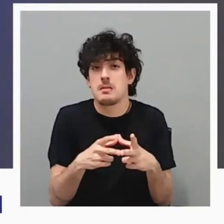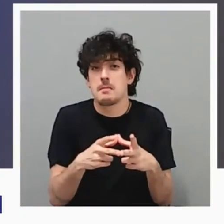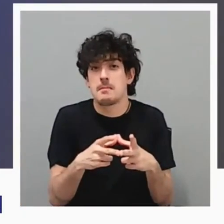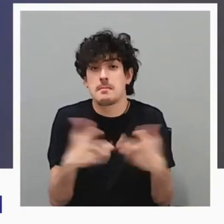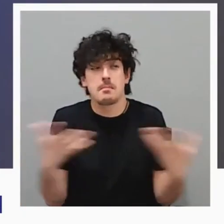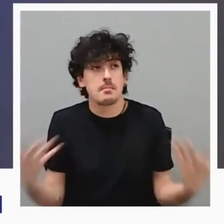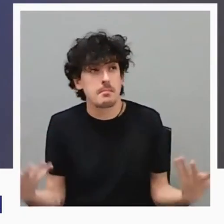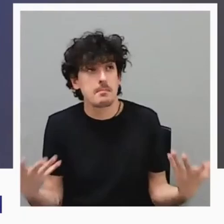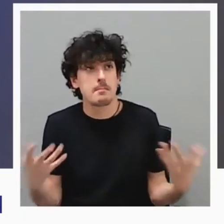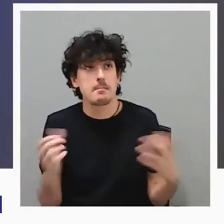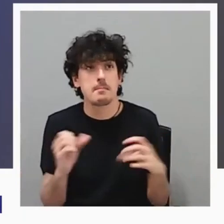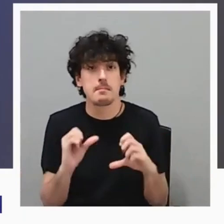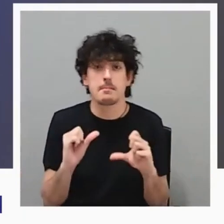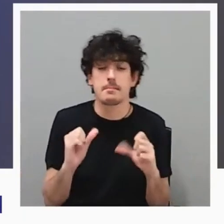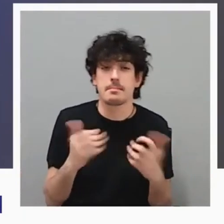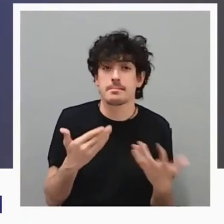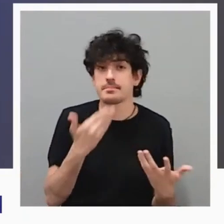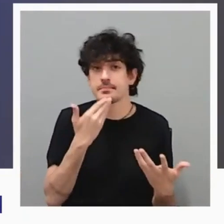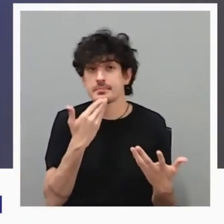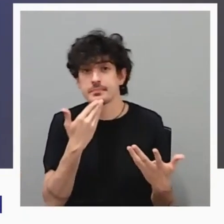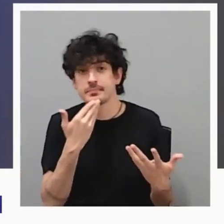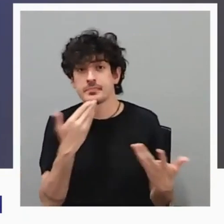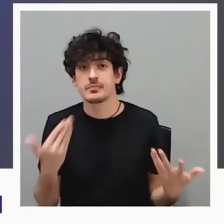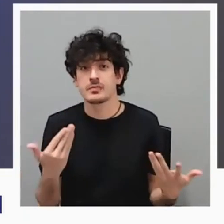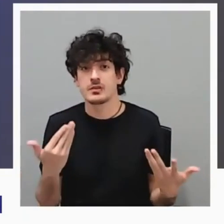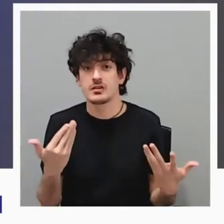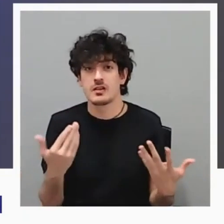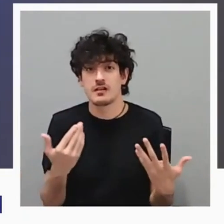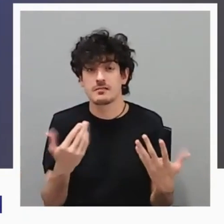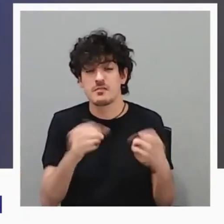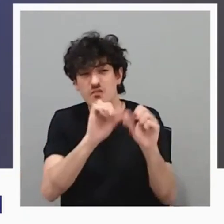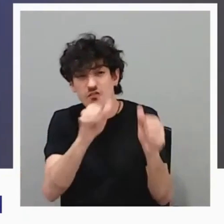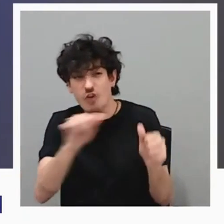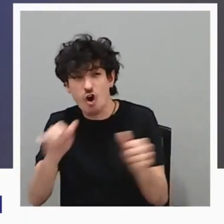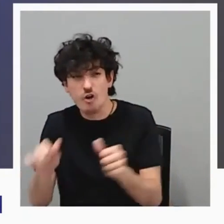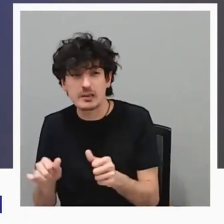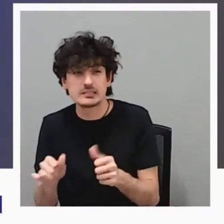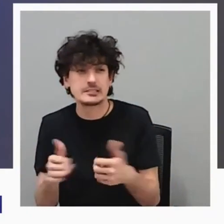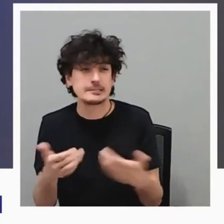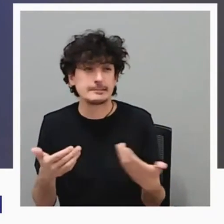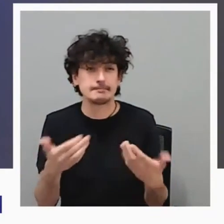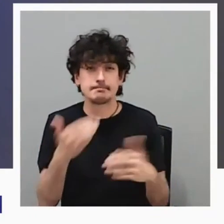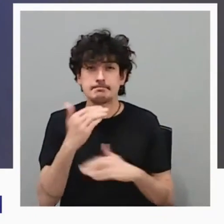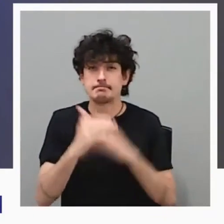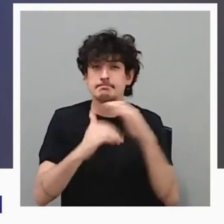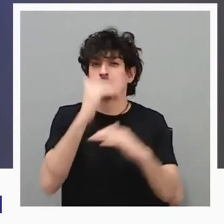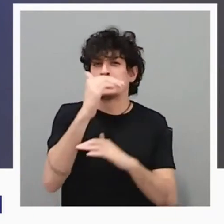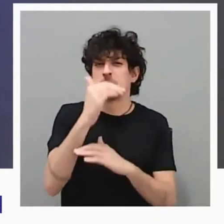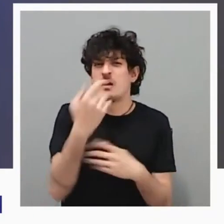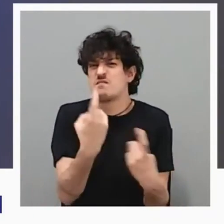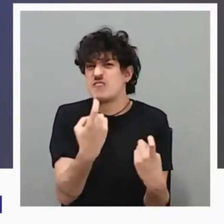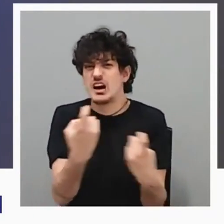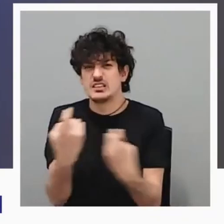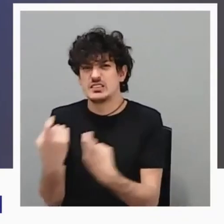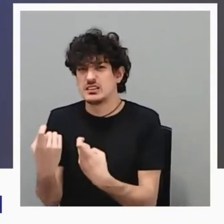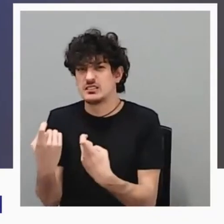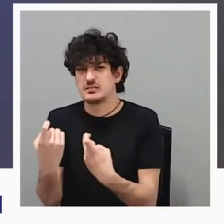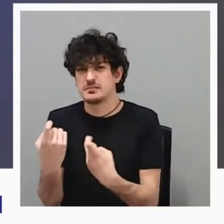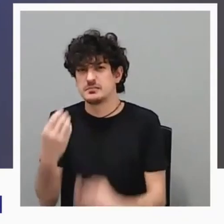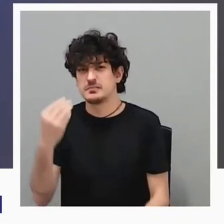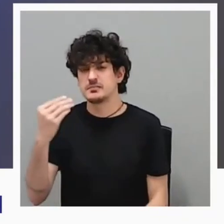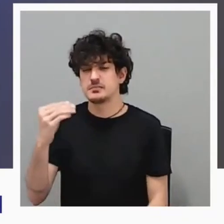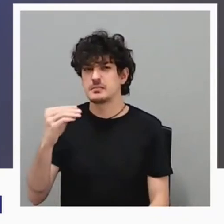tentaciones, esas maneras de hacer, esas formas. Pero claro, nos falta mucho más. Yo creo que Lab Magallanes Elcano tiene